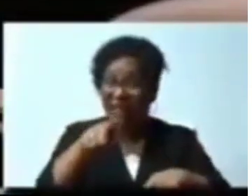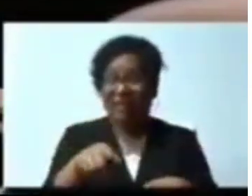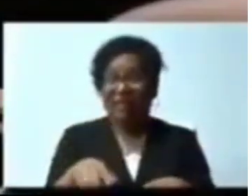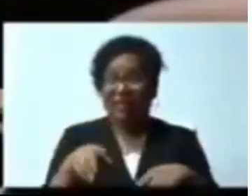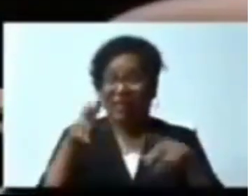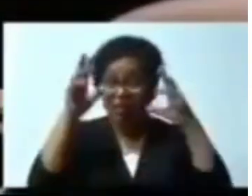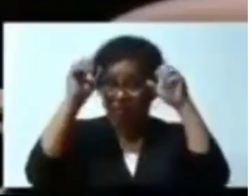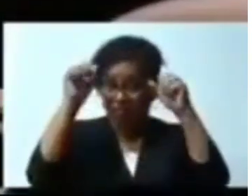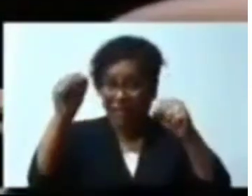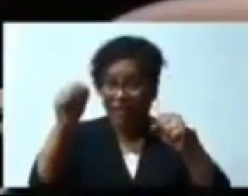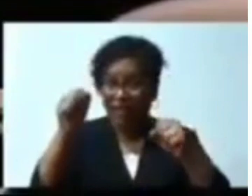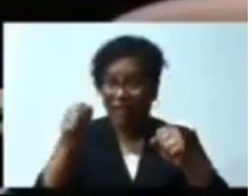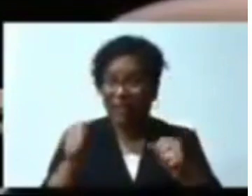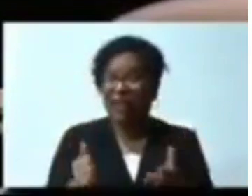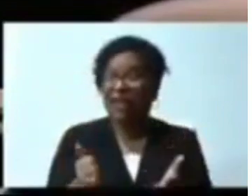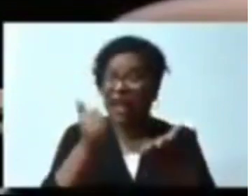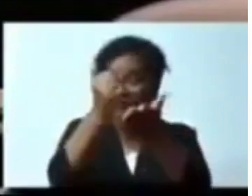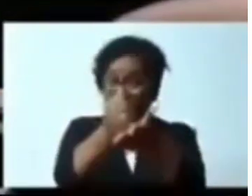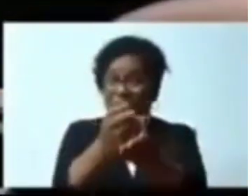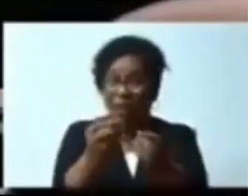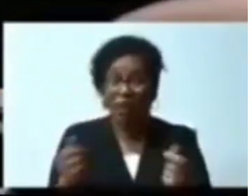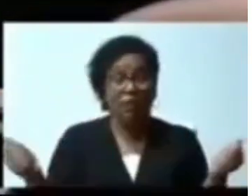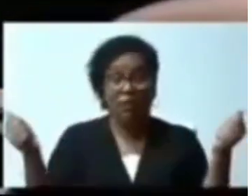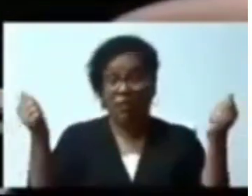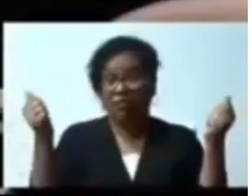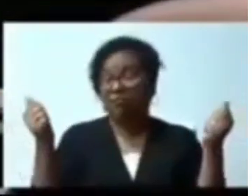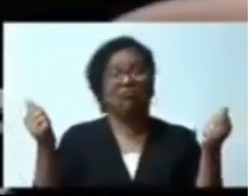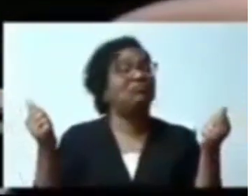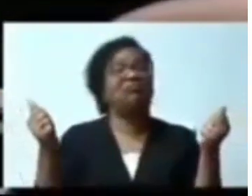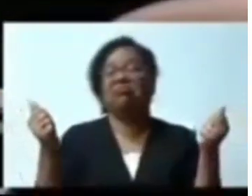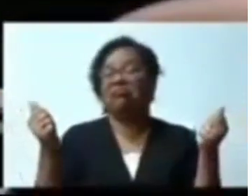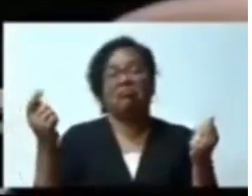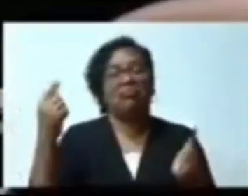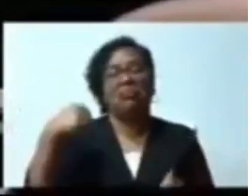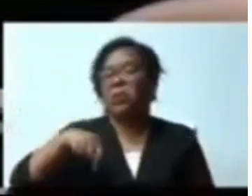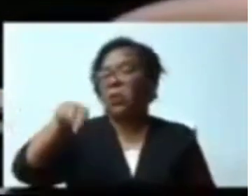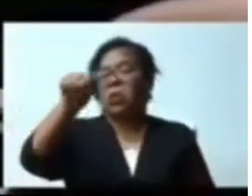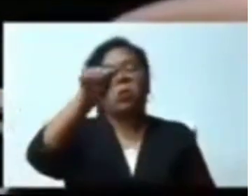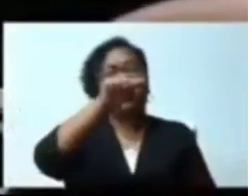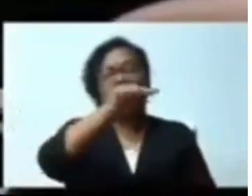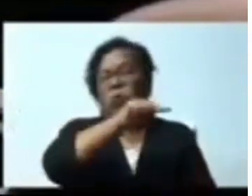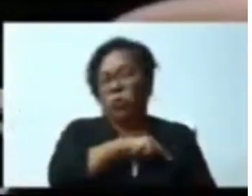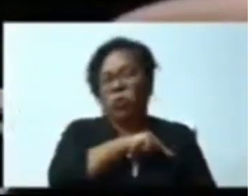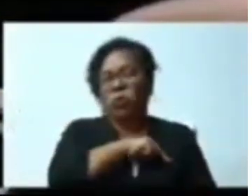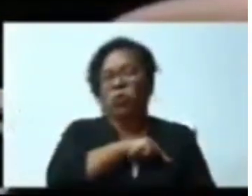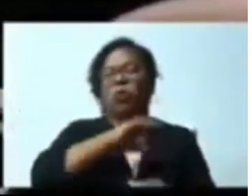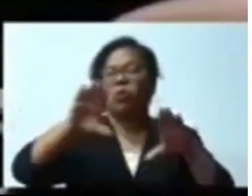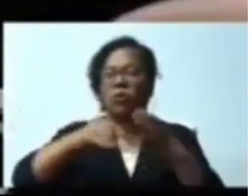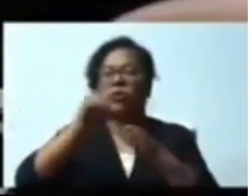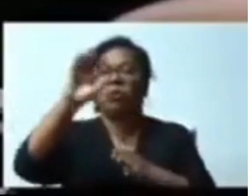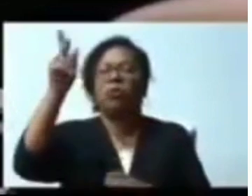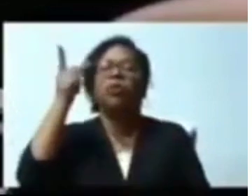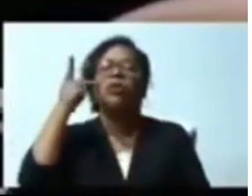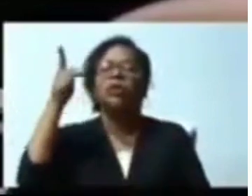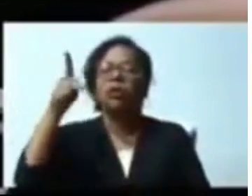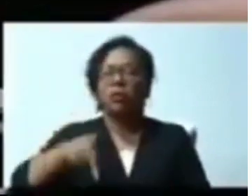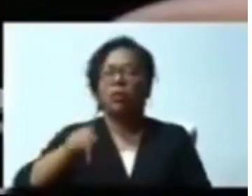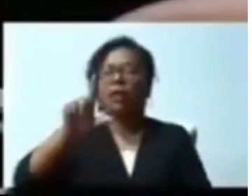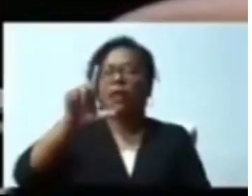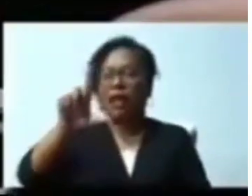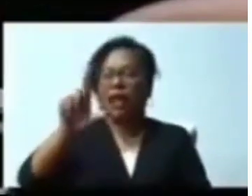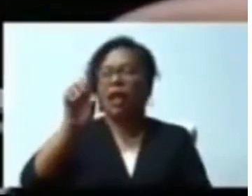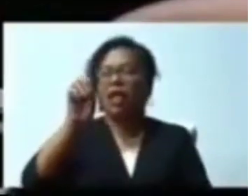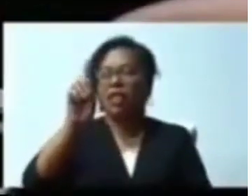Nosotros, como diputados del Partido de la Liberación Dominicana, nos mantendremos vigilantes y de pie,